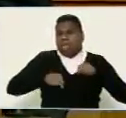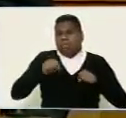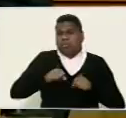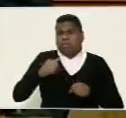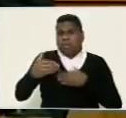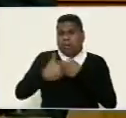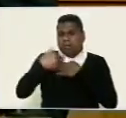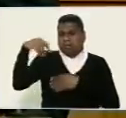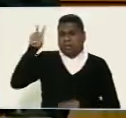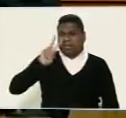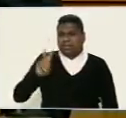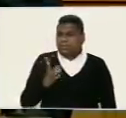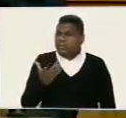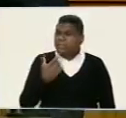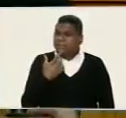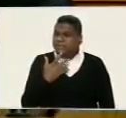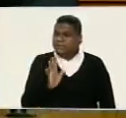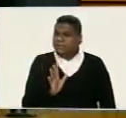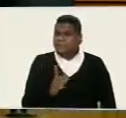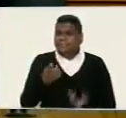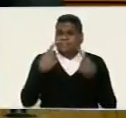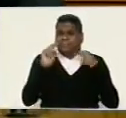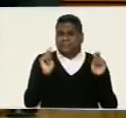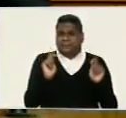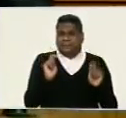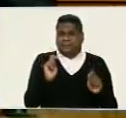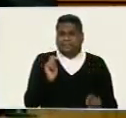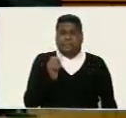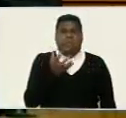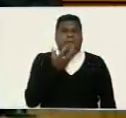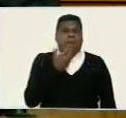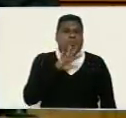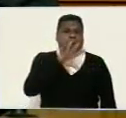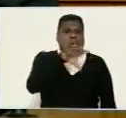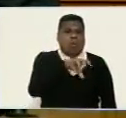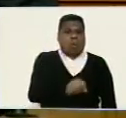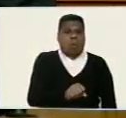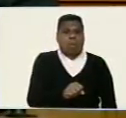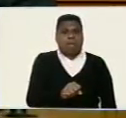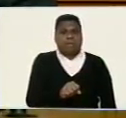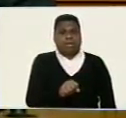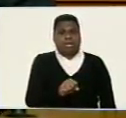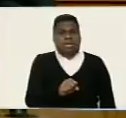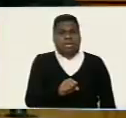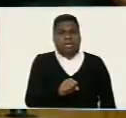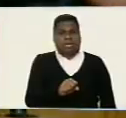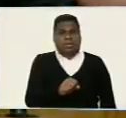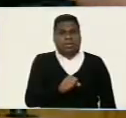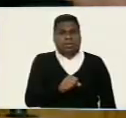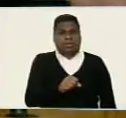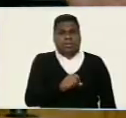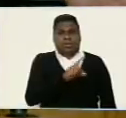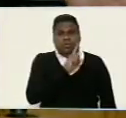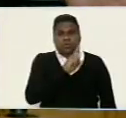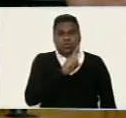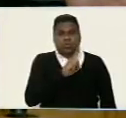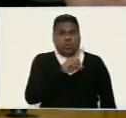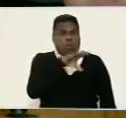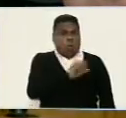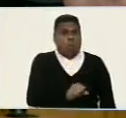país, trate de comprar en nombre de Venezuela medicinas en cualquier parte del mundo, a ver si las puede comprar.